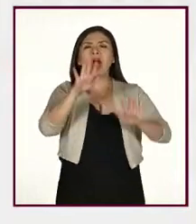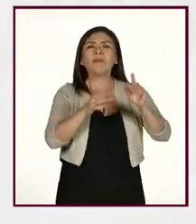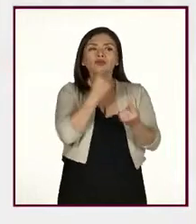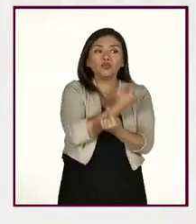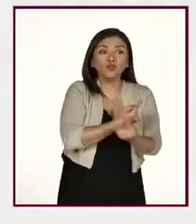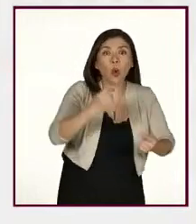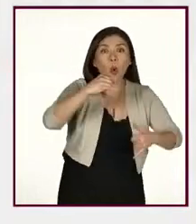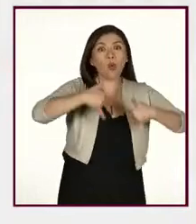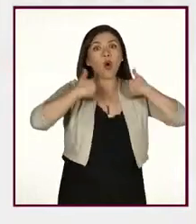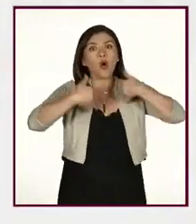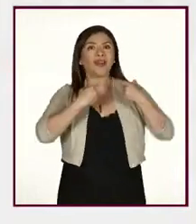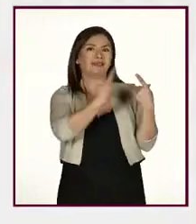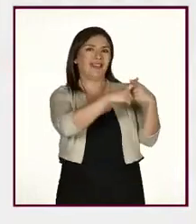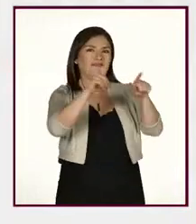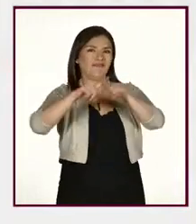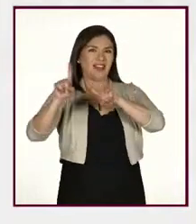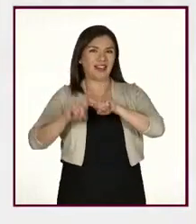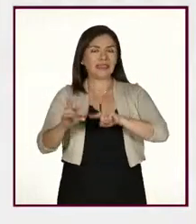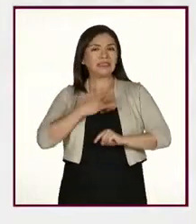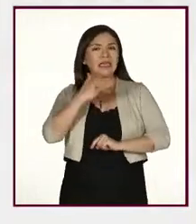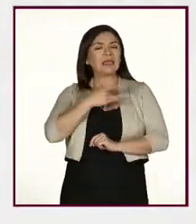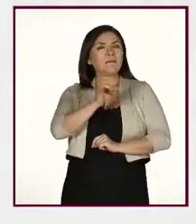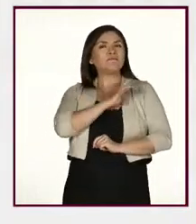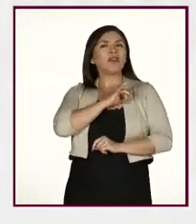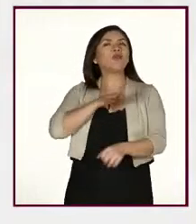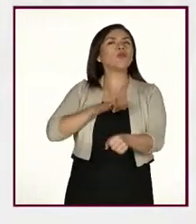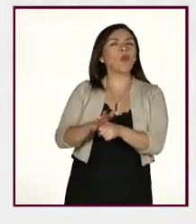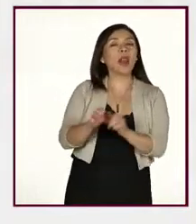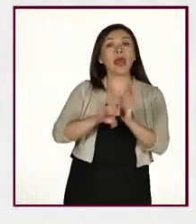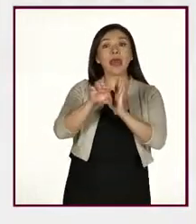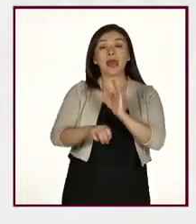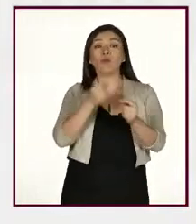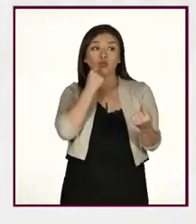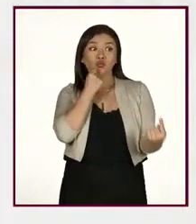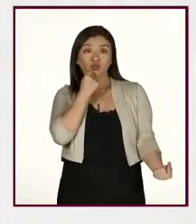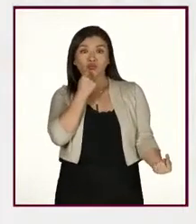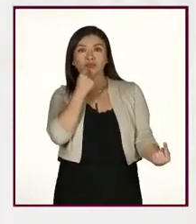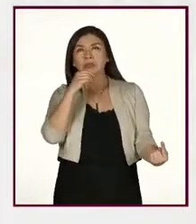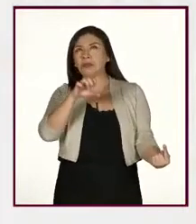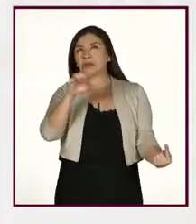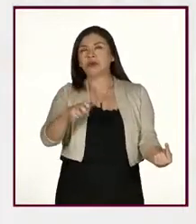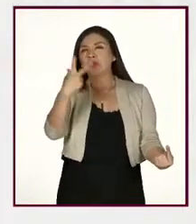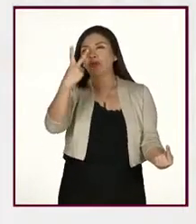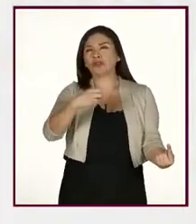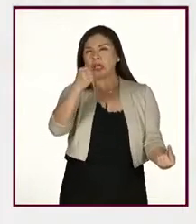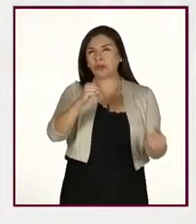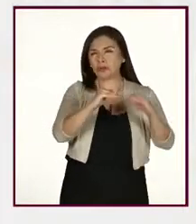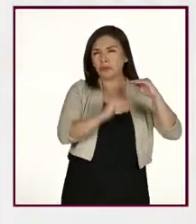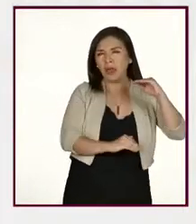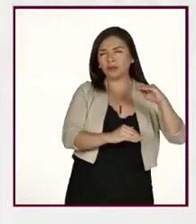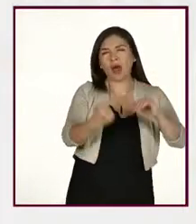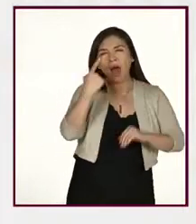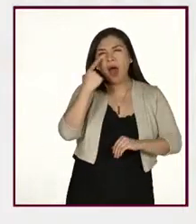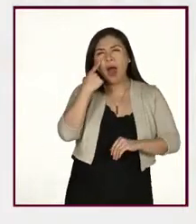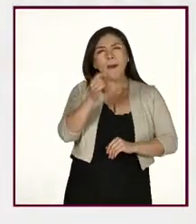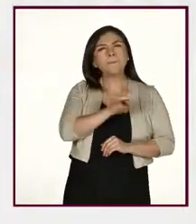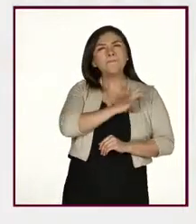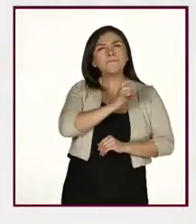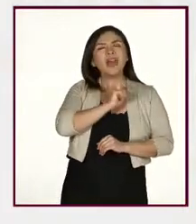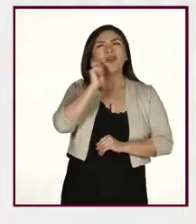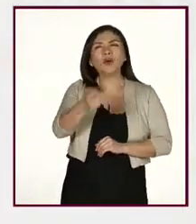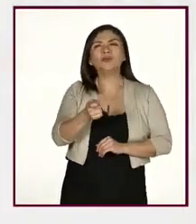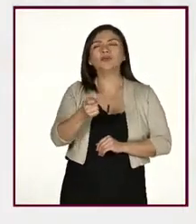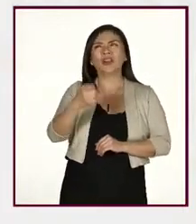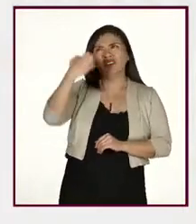ser diferentes, ¿no? Los miedos que se pueden presentar. Por ejemplo, en niños pequeños, menores de 2 años, los miedos más frecuentes van a ser el temor a